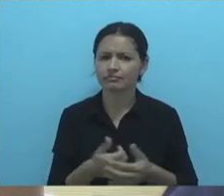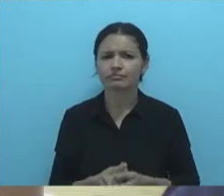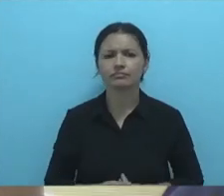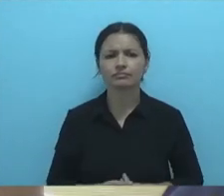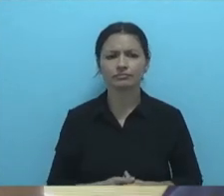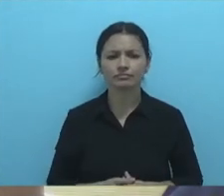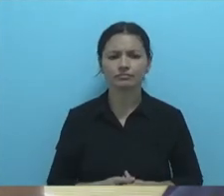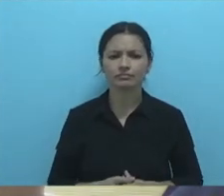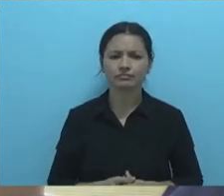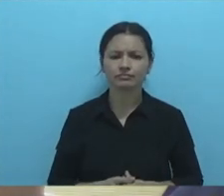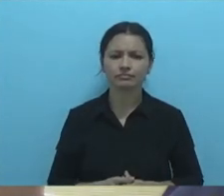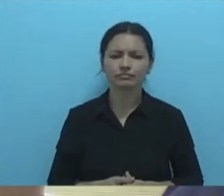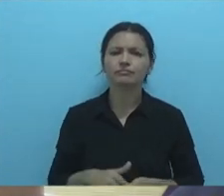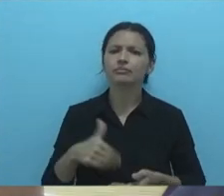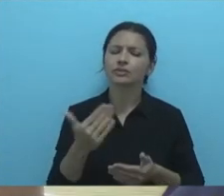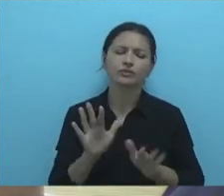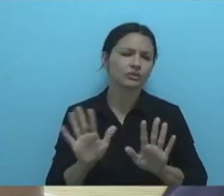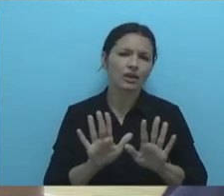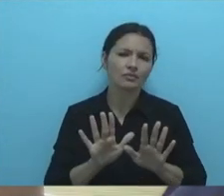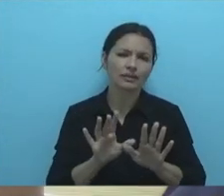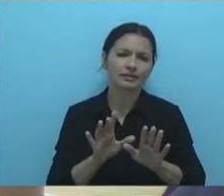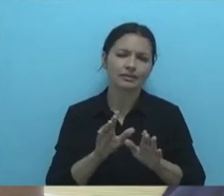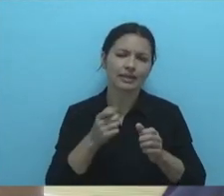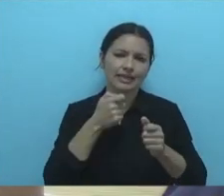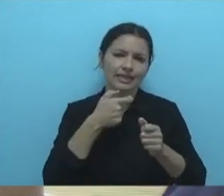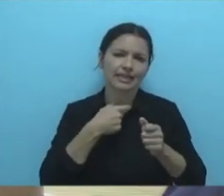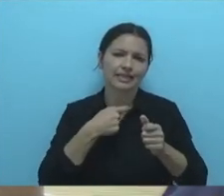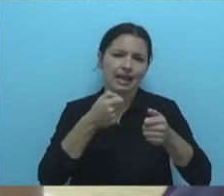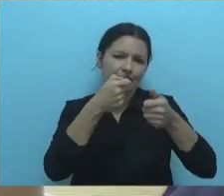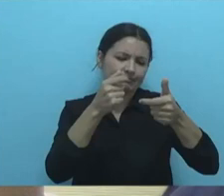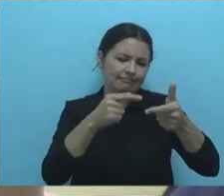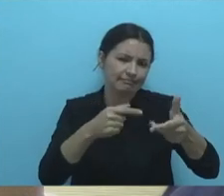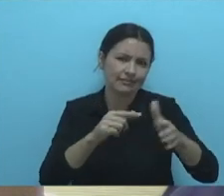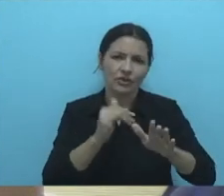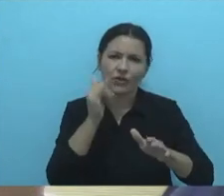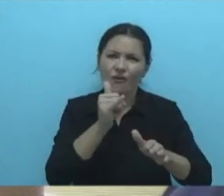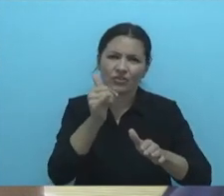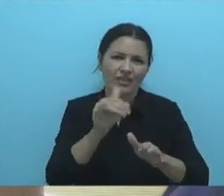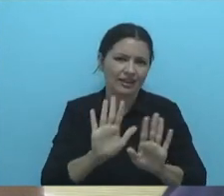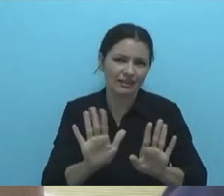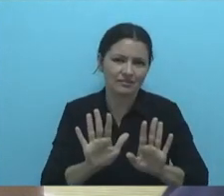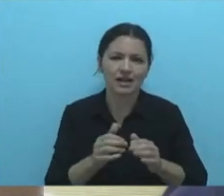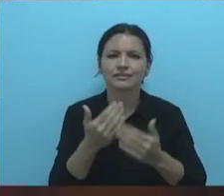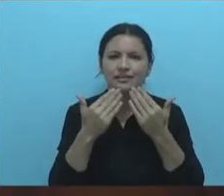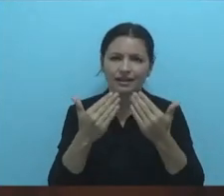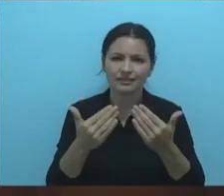por eso para nosotros es muy importante y quería señalar estos apuntes Muchísimas gracias señor presidente Gracias